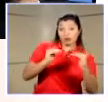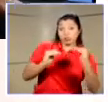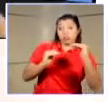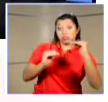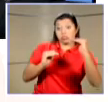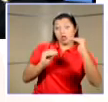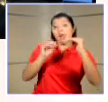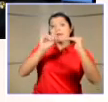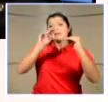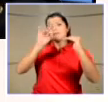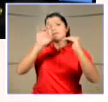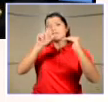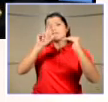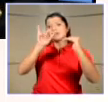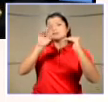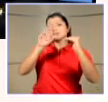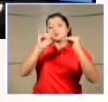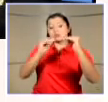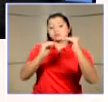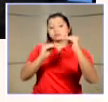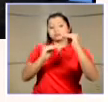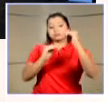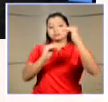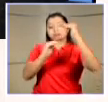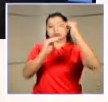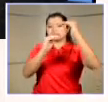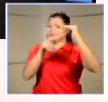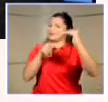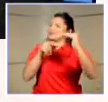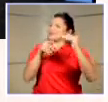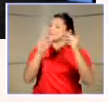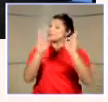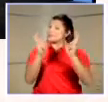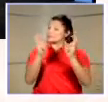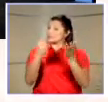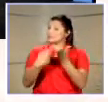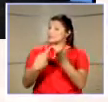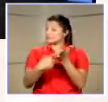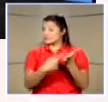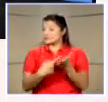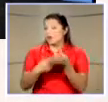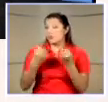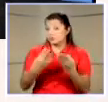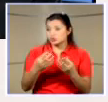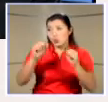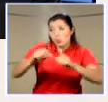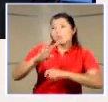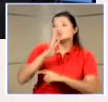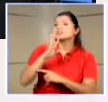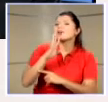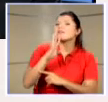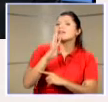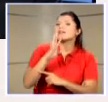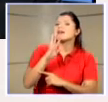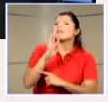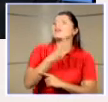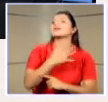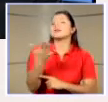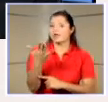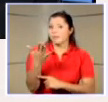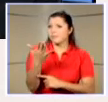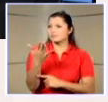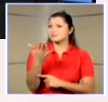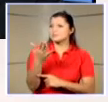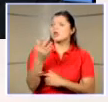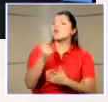podríamos analizar la política de salarios de las últimas administraciones, las abanderadas del recorte, cuál fue la realidad de esa política